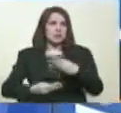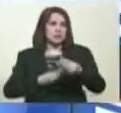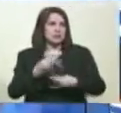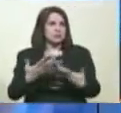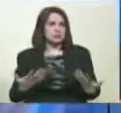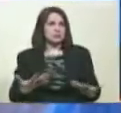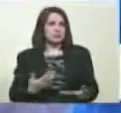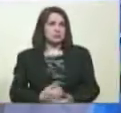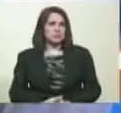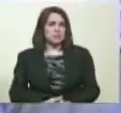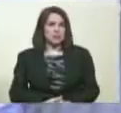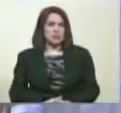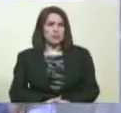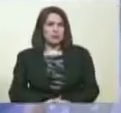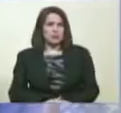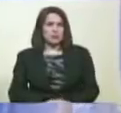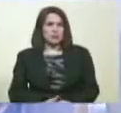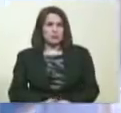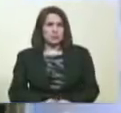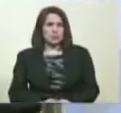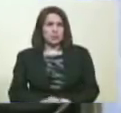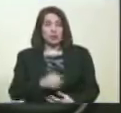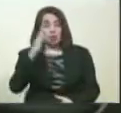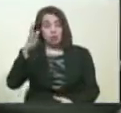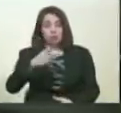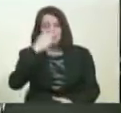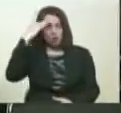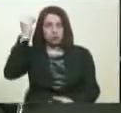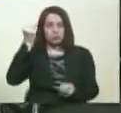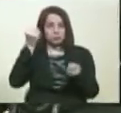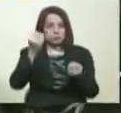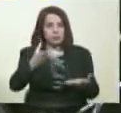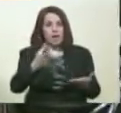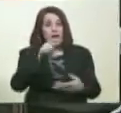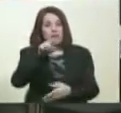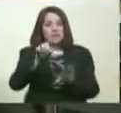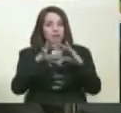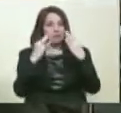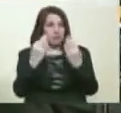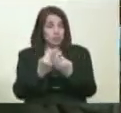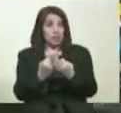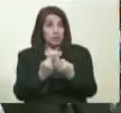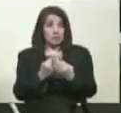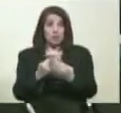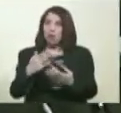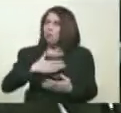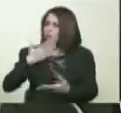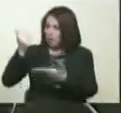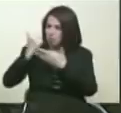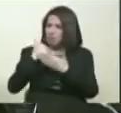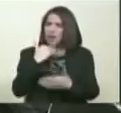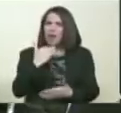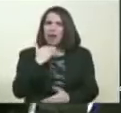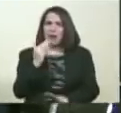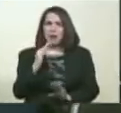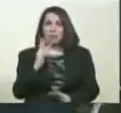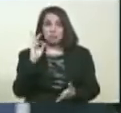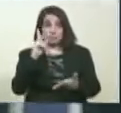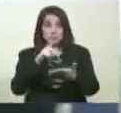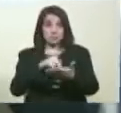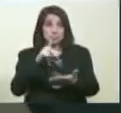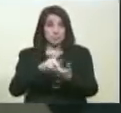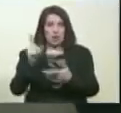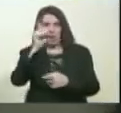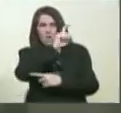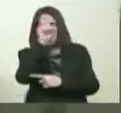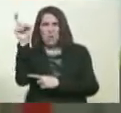me la juego por ustedes. Que Dios los bendiga, a ti y a tu familia. Gracias. Bueno, si me pueden ayudar por aquí. Sí, bien, presidente. Aquí estamos llegando a